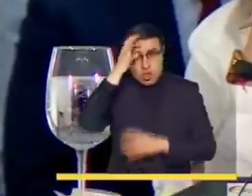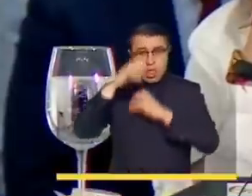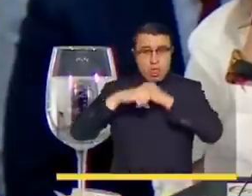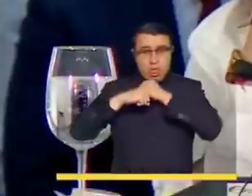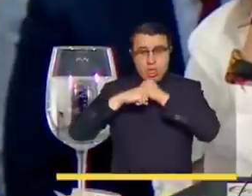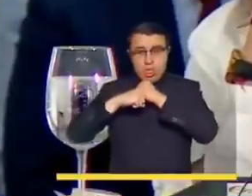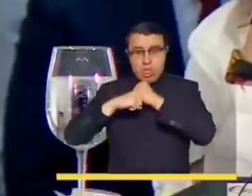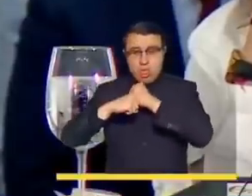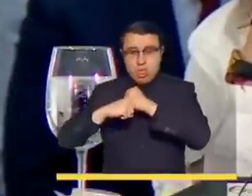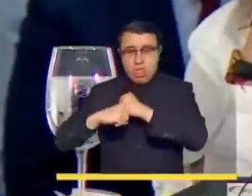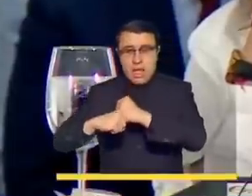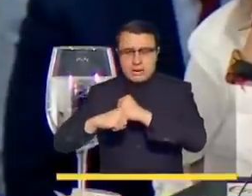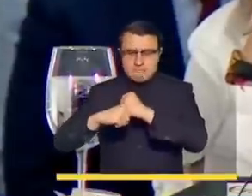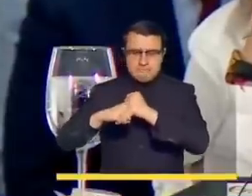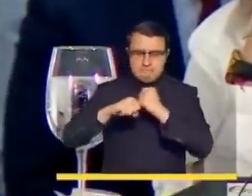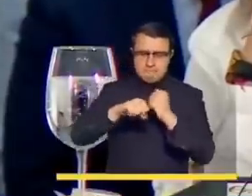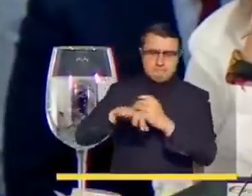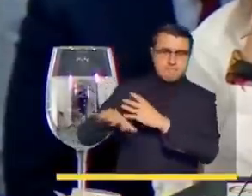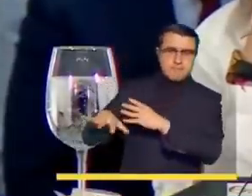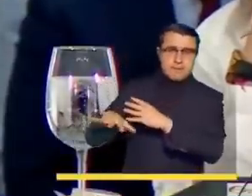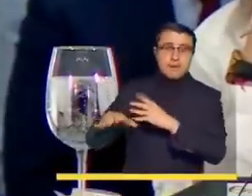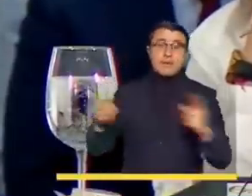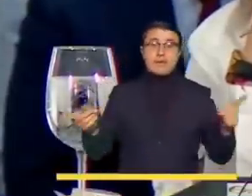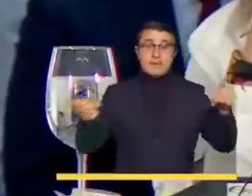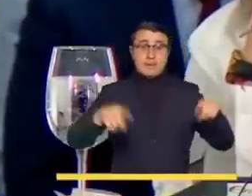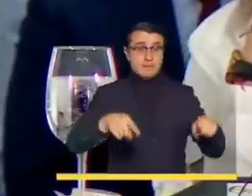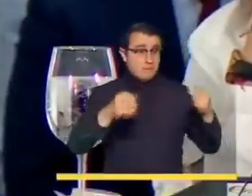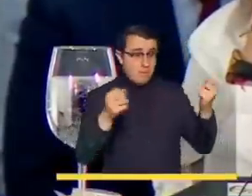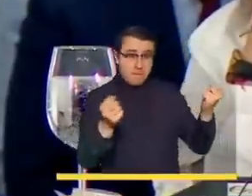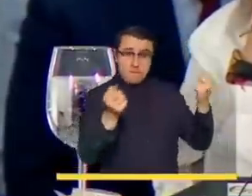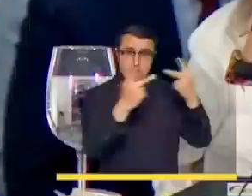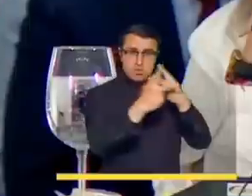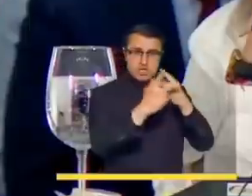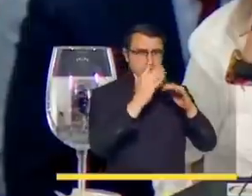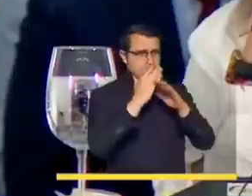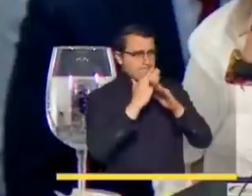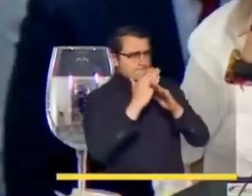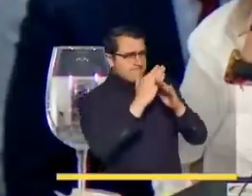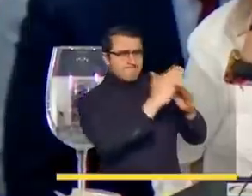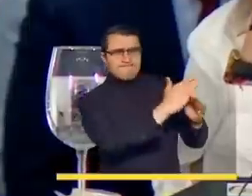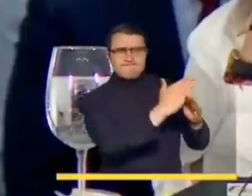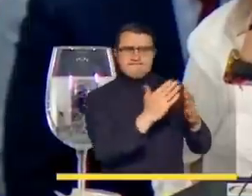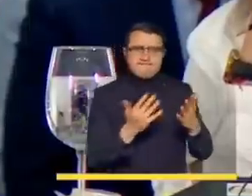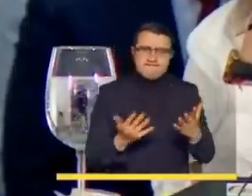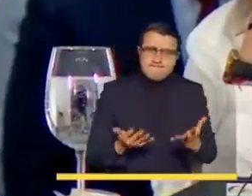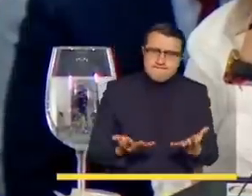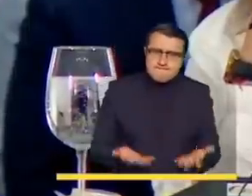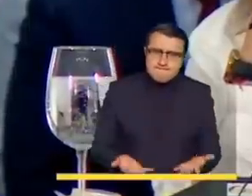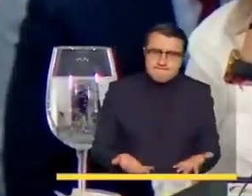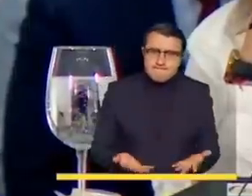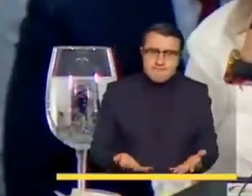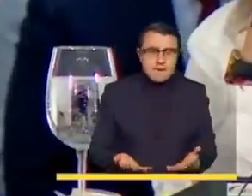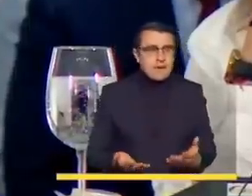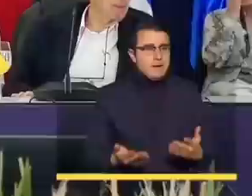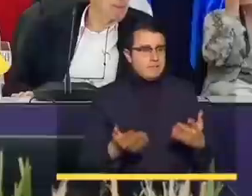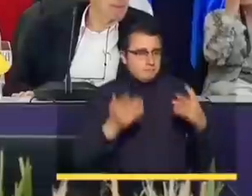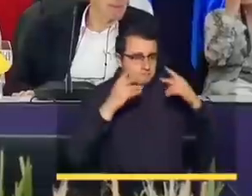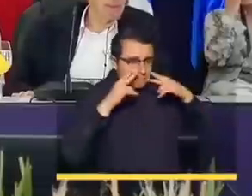drogadicción y de la violencia está en atender las